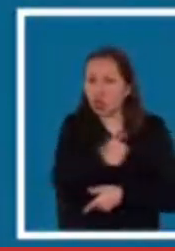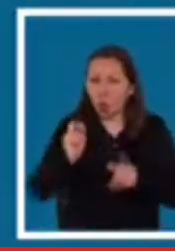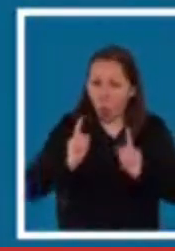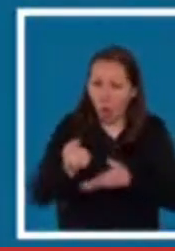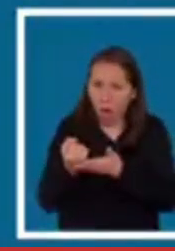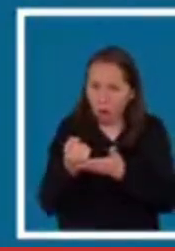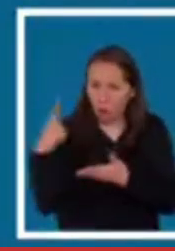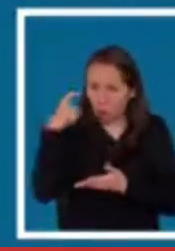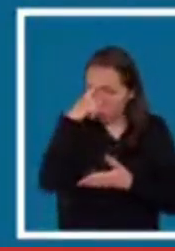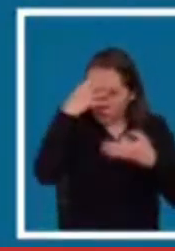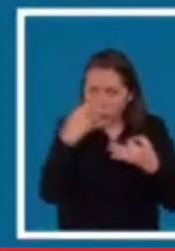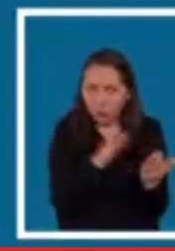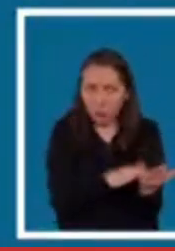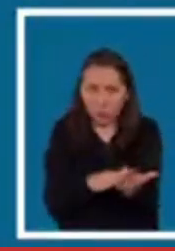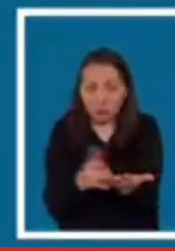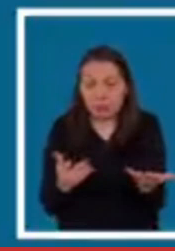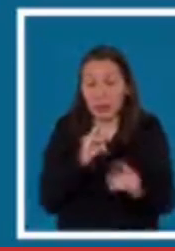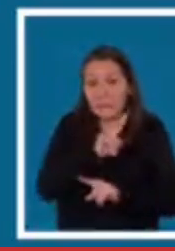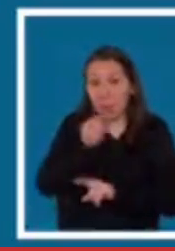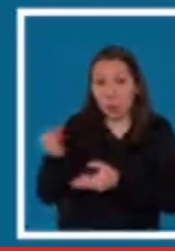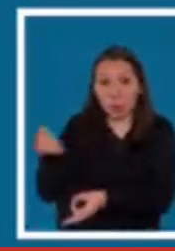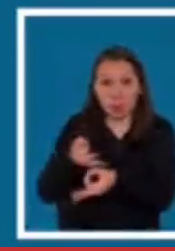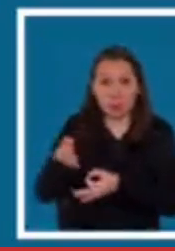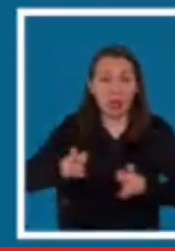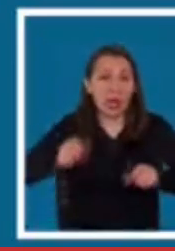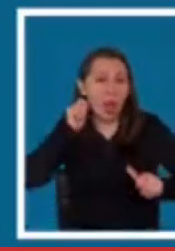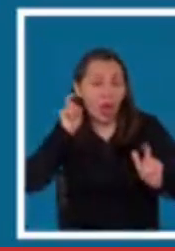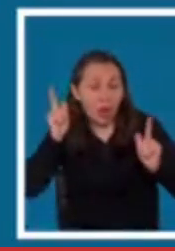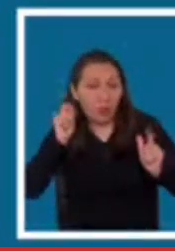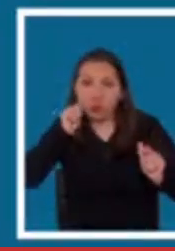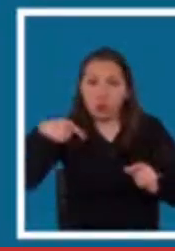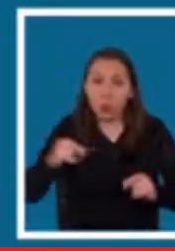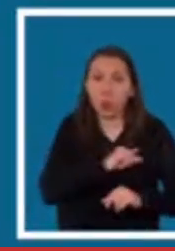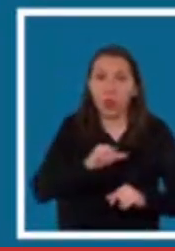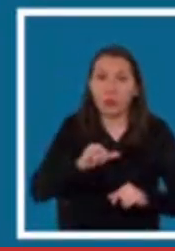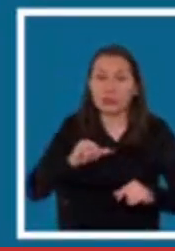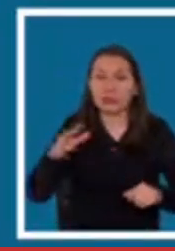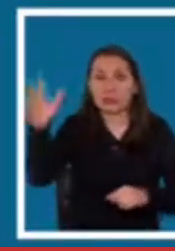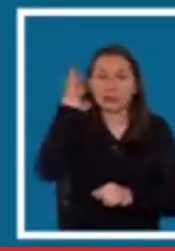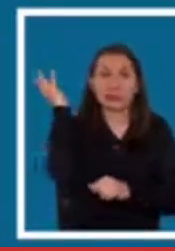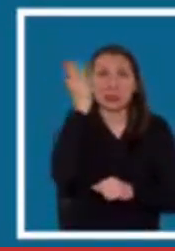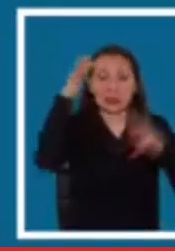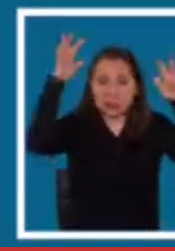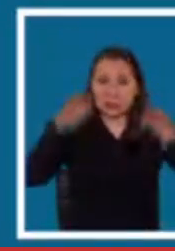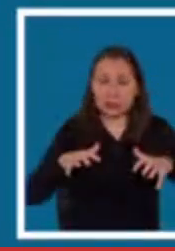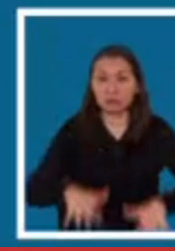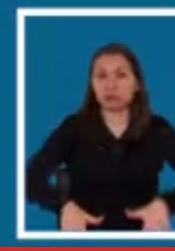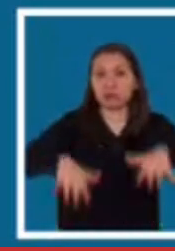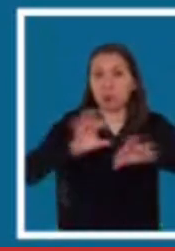es muy difícil acreditar Esas son las preguntas que nos llegan a la radio día a día luego de este fenómeno climático